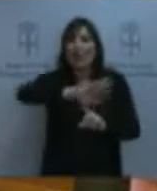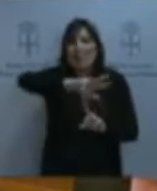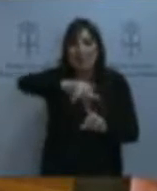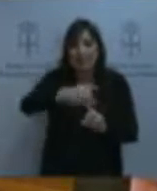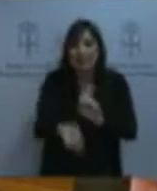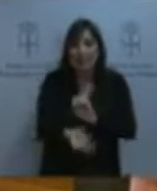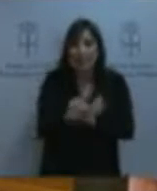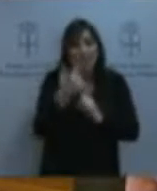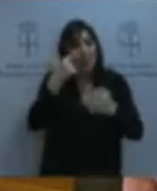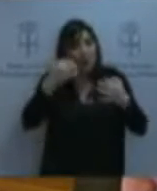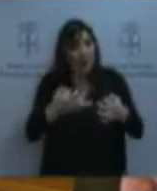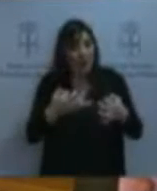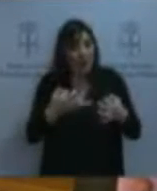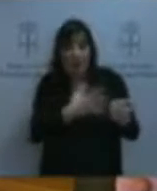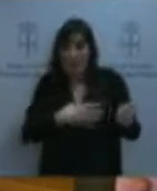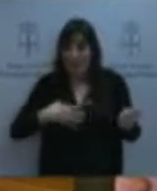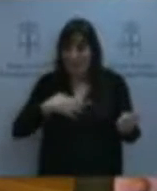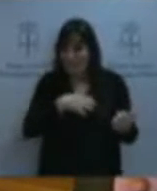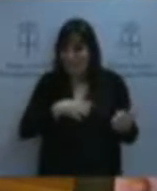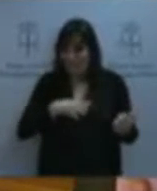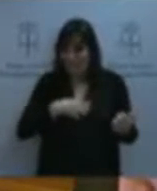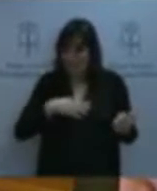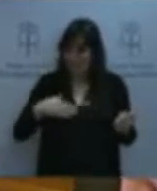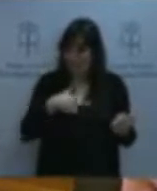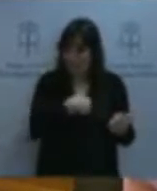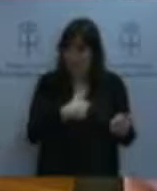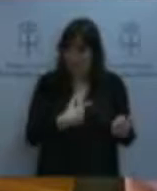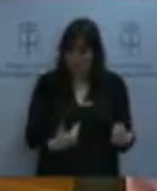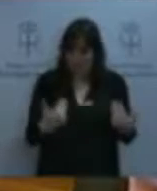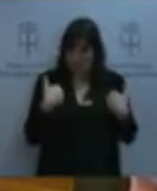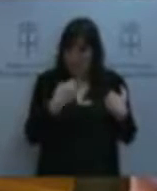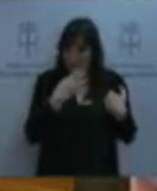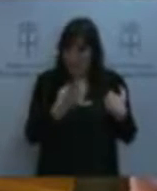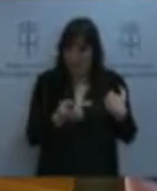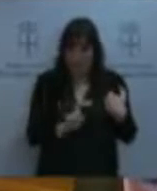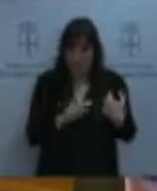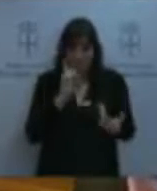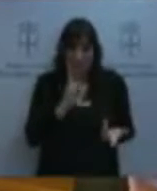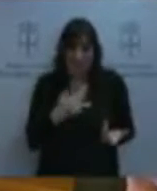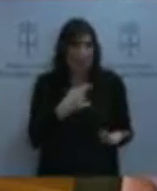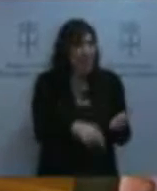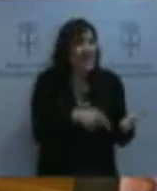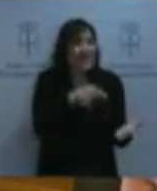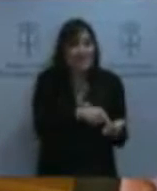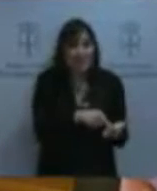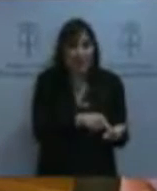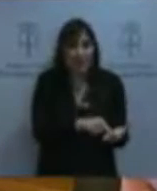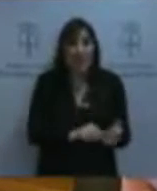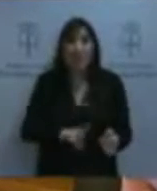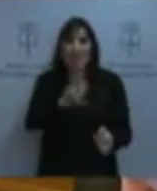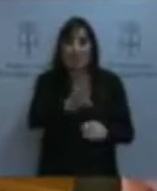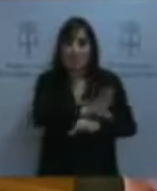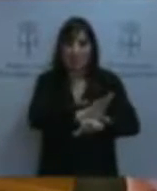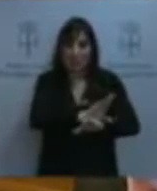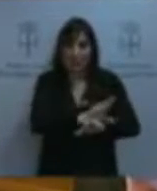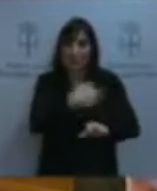en la práctica es falaz. Exigimos que la nueva viceconsejería se responsabilice de mantener en el lugar más adecuado y